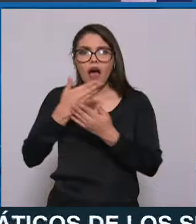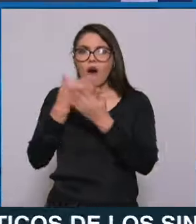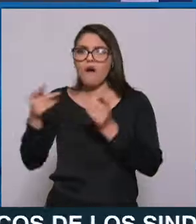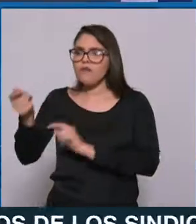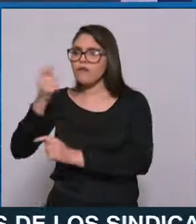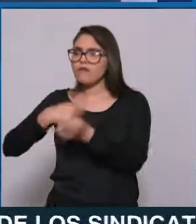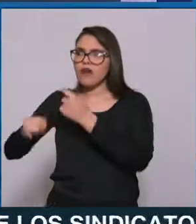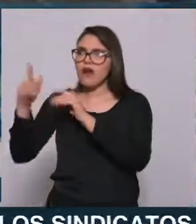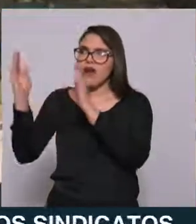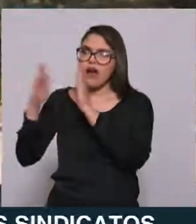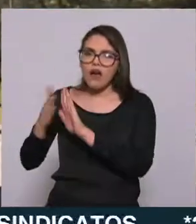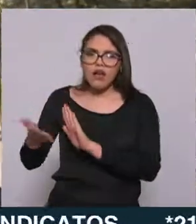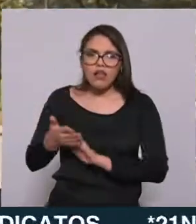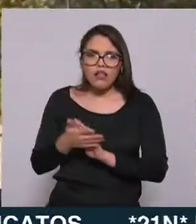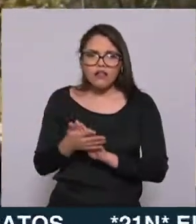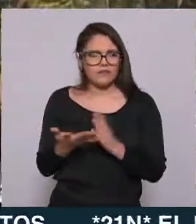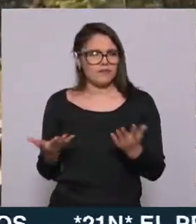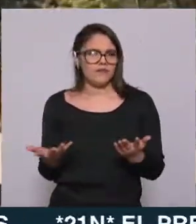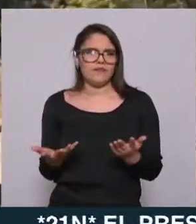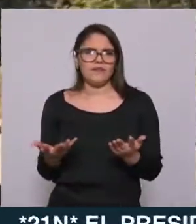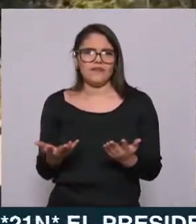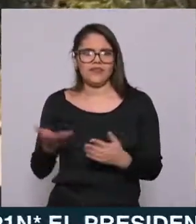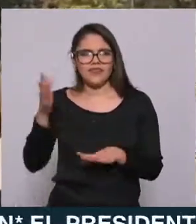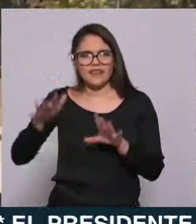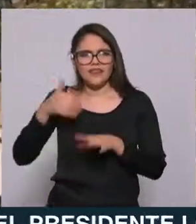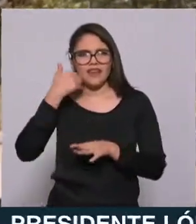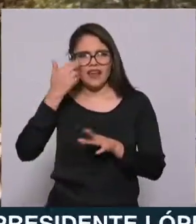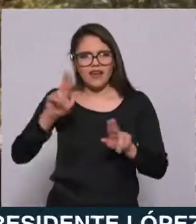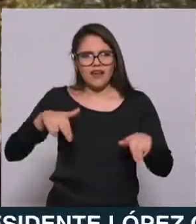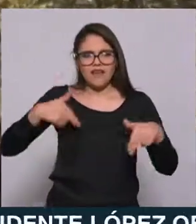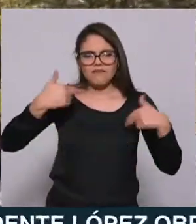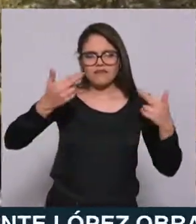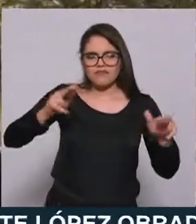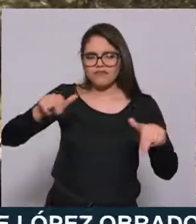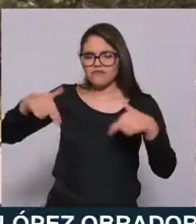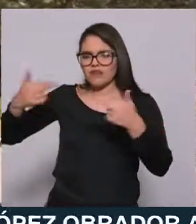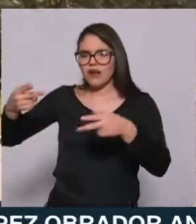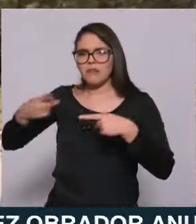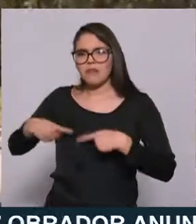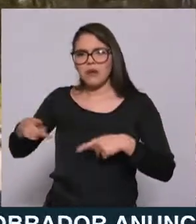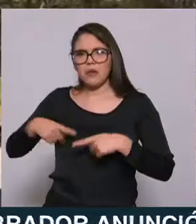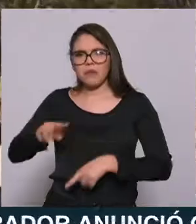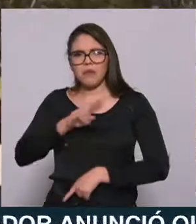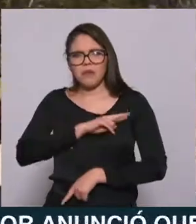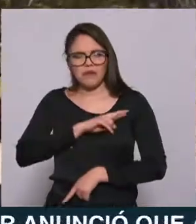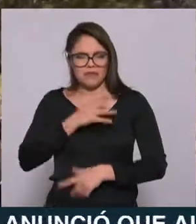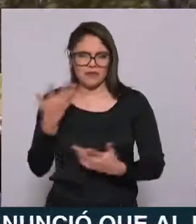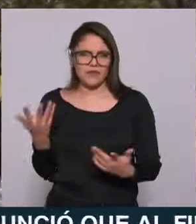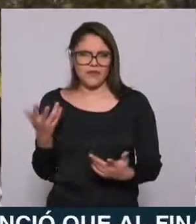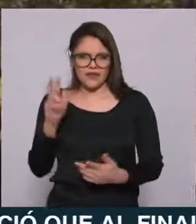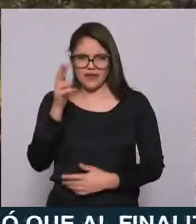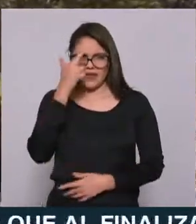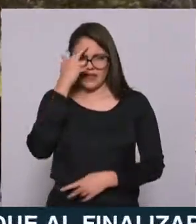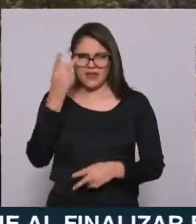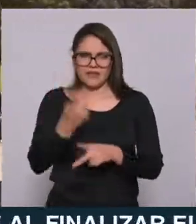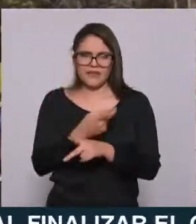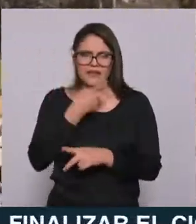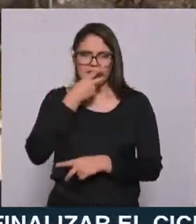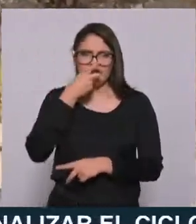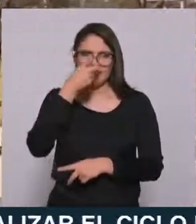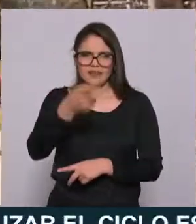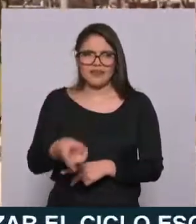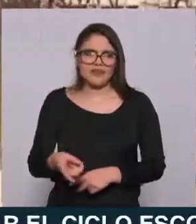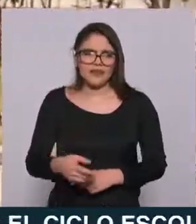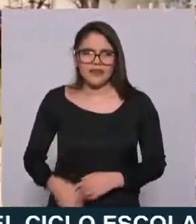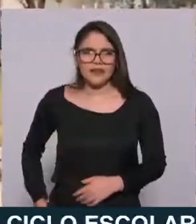muchos intentos de regalar lo público a desarrolladores privados. Acuérdense de lo que iban a hacer